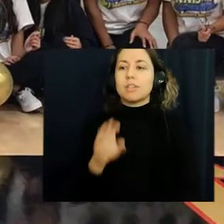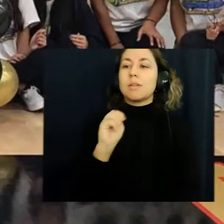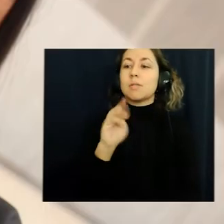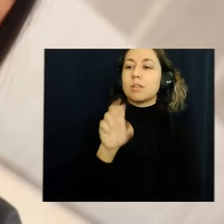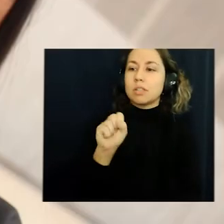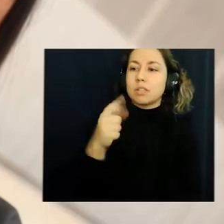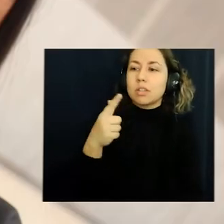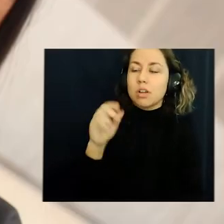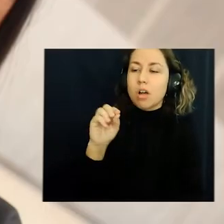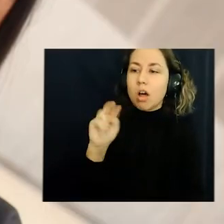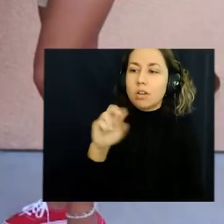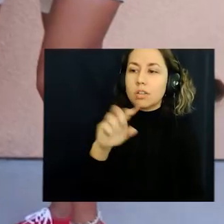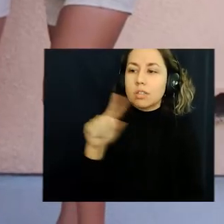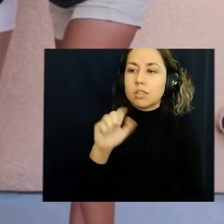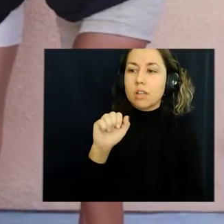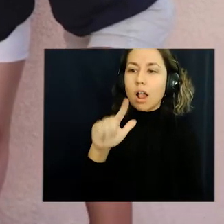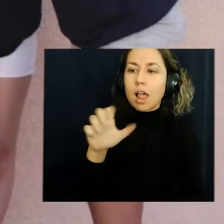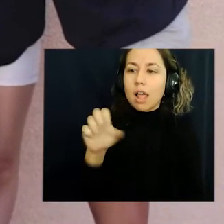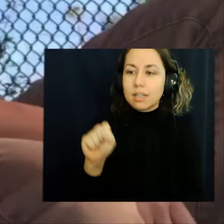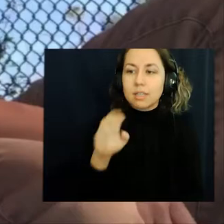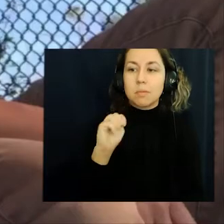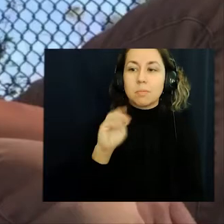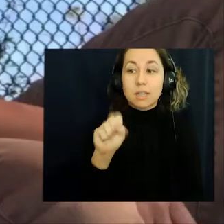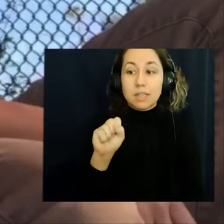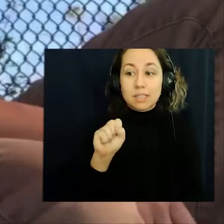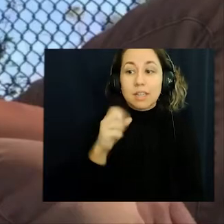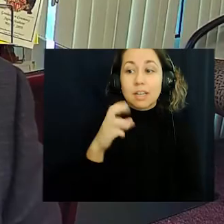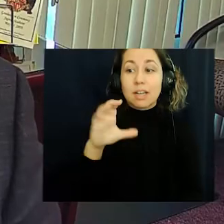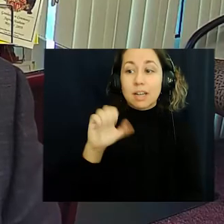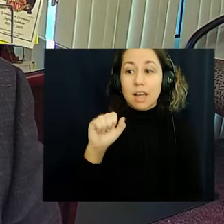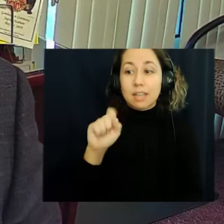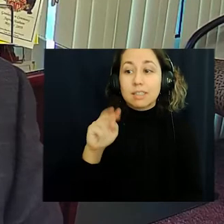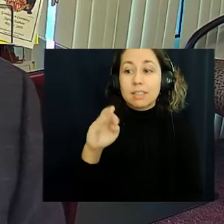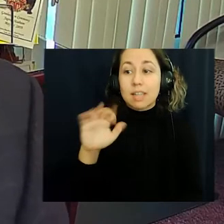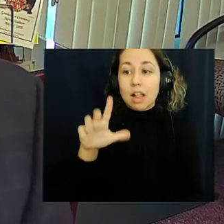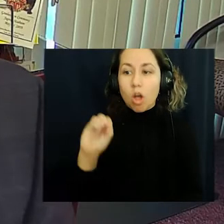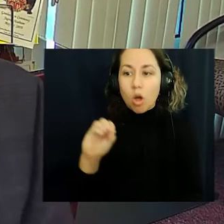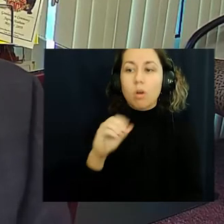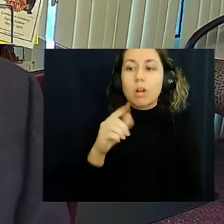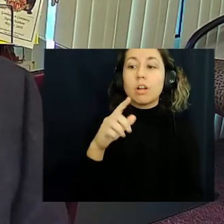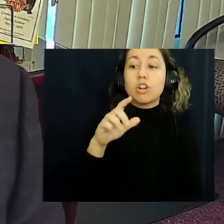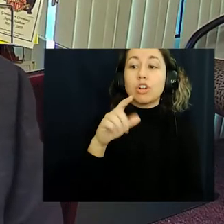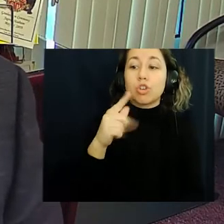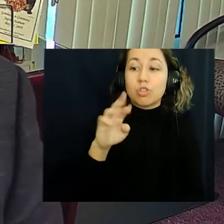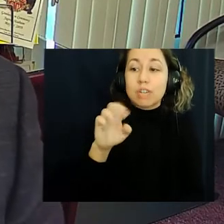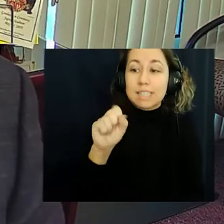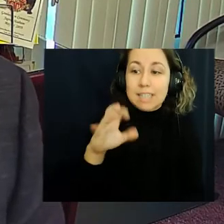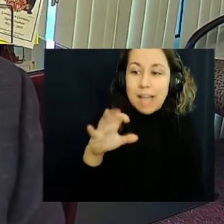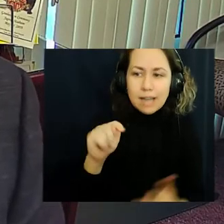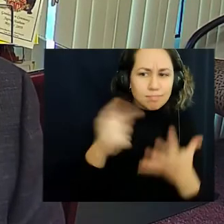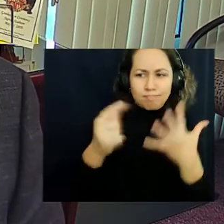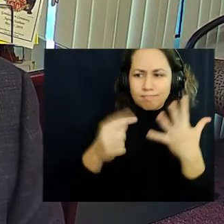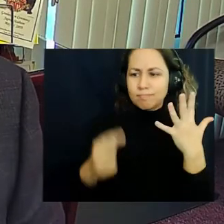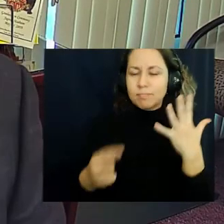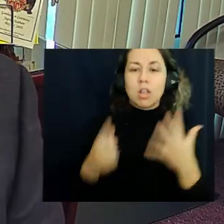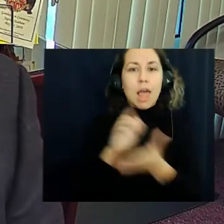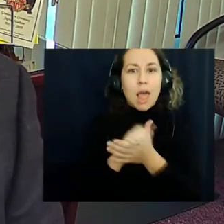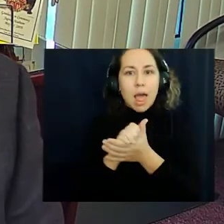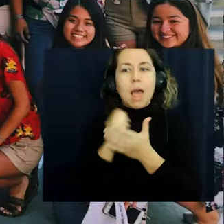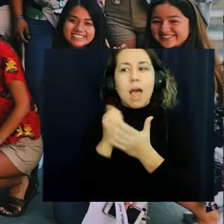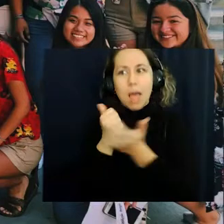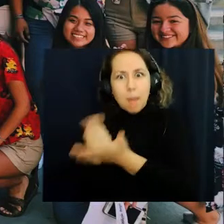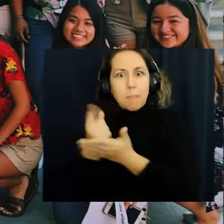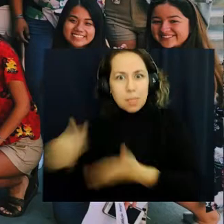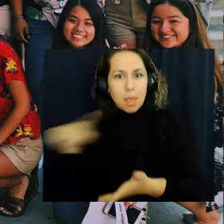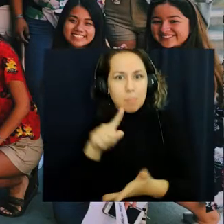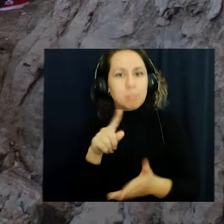Castillo, la señora Grisette, la señora Laura, la señora Mejía, la señora Hueso, por guiarlos en este proceso. Quiero agradecer a los maestros y personal que hacen